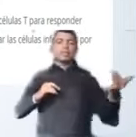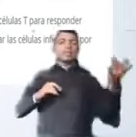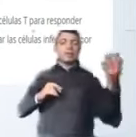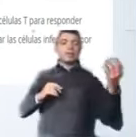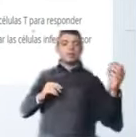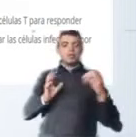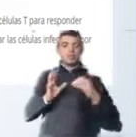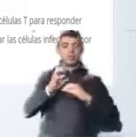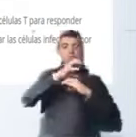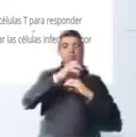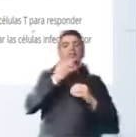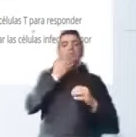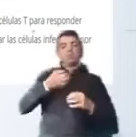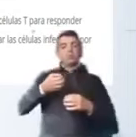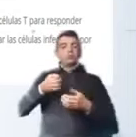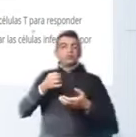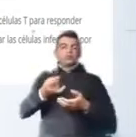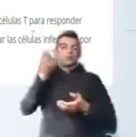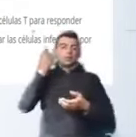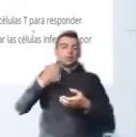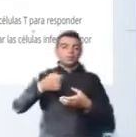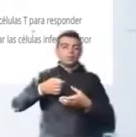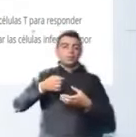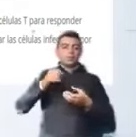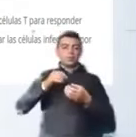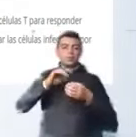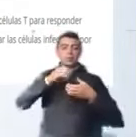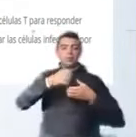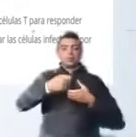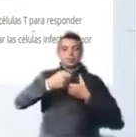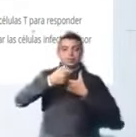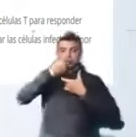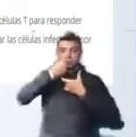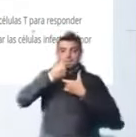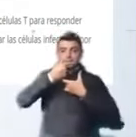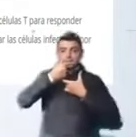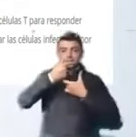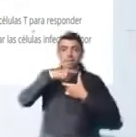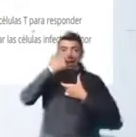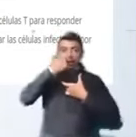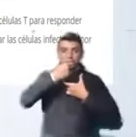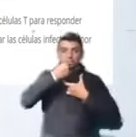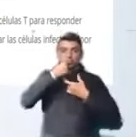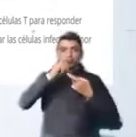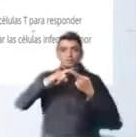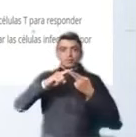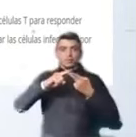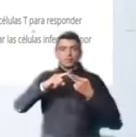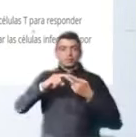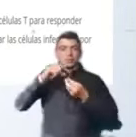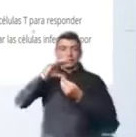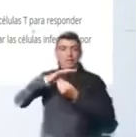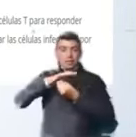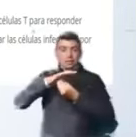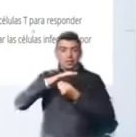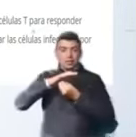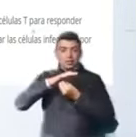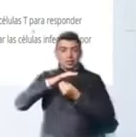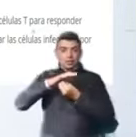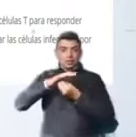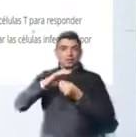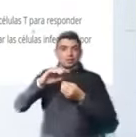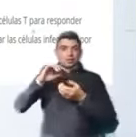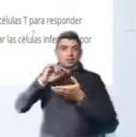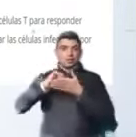consume frecuentemente Exilium o la etapa joven del Ganoderma, el Ganoderma lucidum y el Cordyceps o el Cordyceps sinensis,